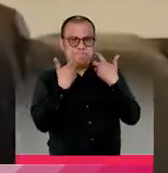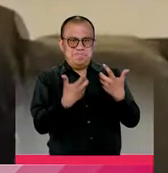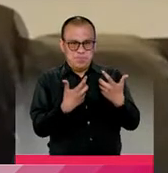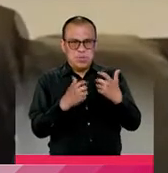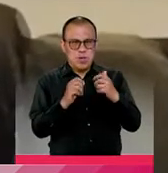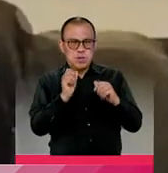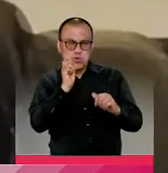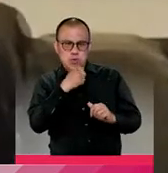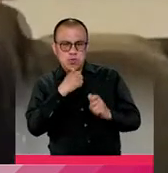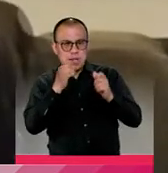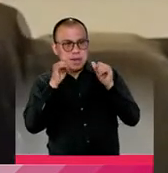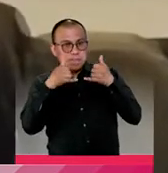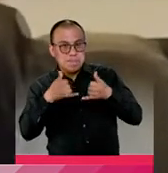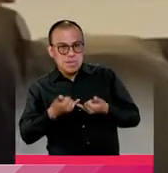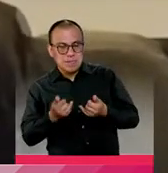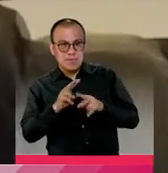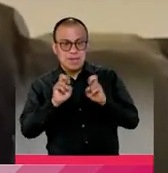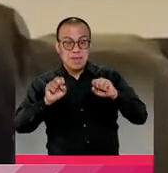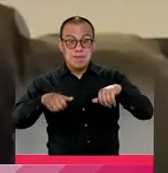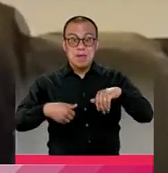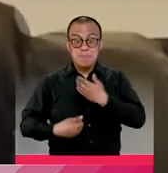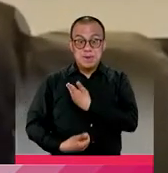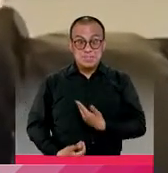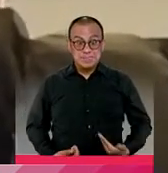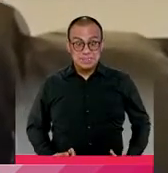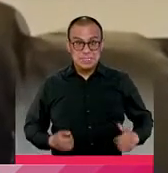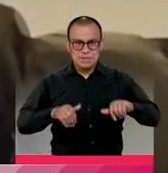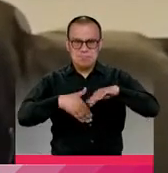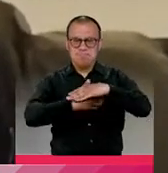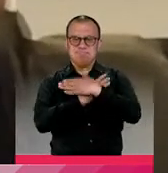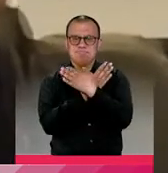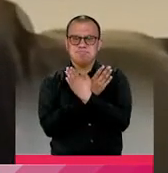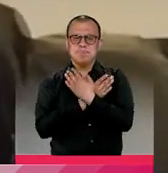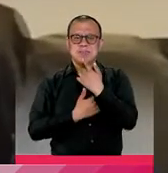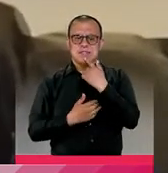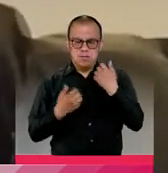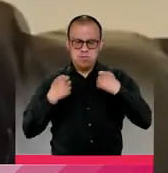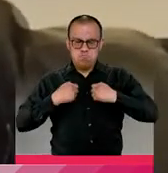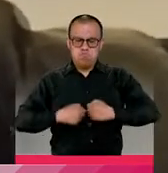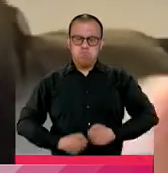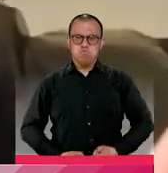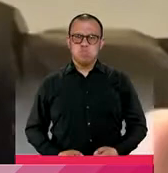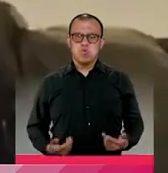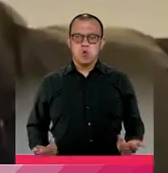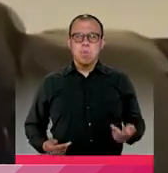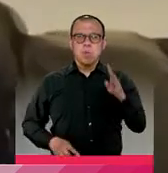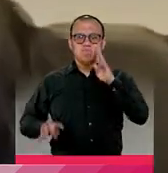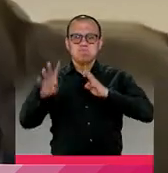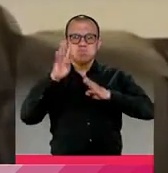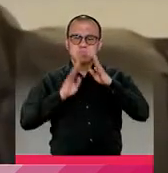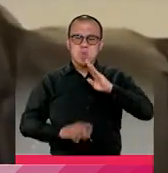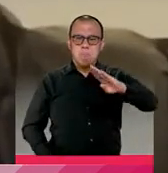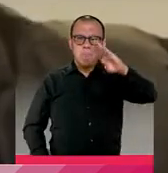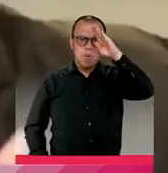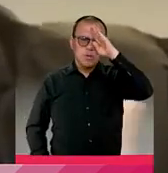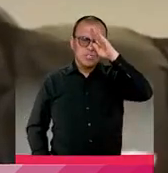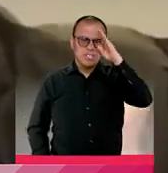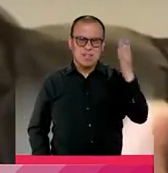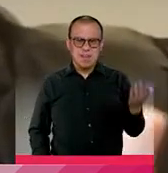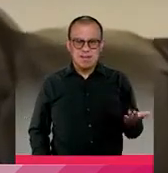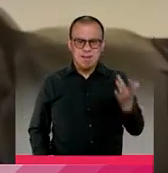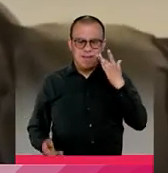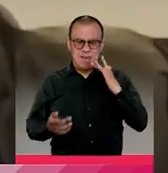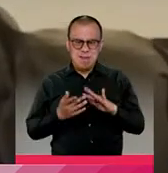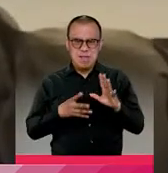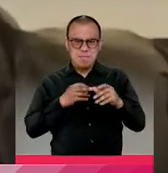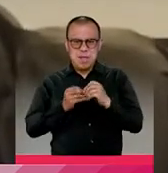el hecho de que el presidente de la República se hubiese uniformado, se hubiese disfrazado de policía y hubiese